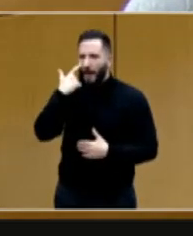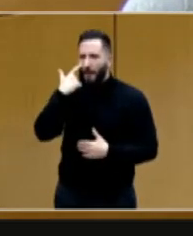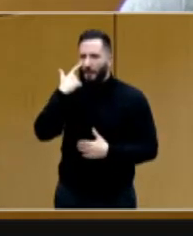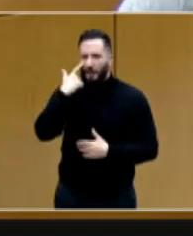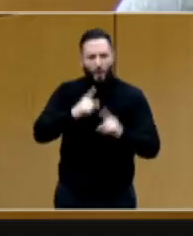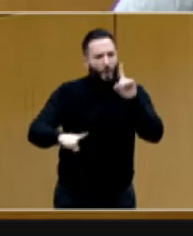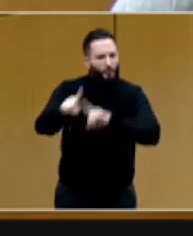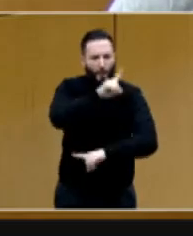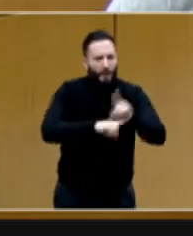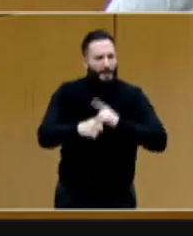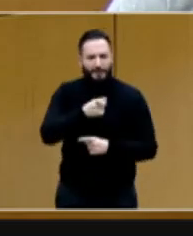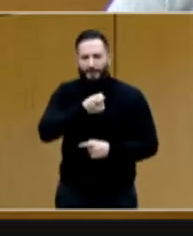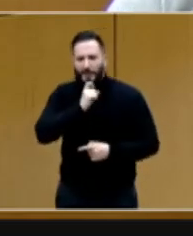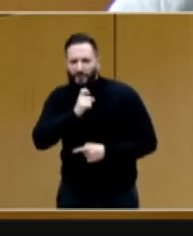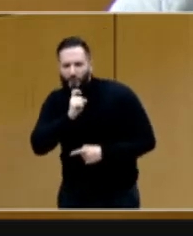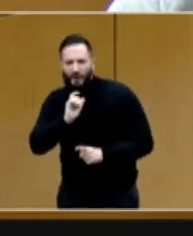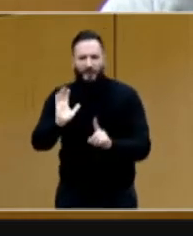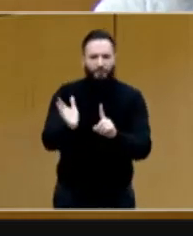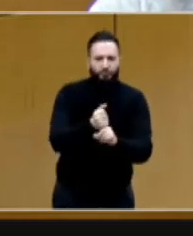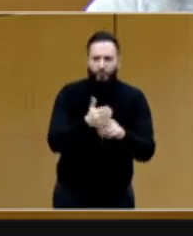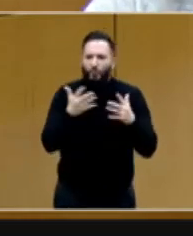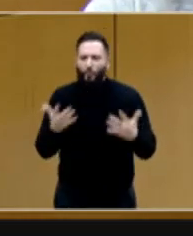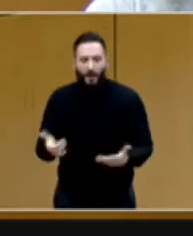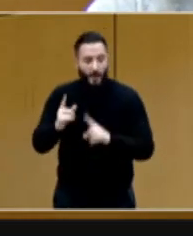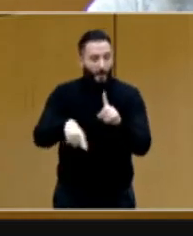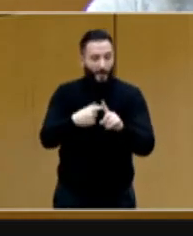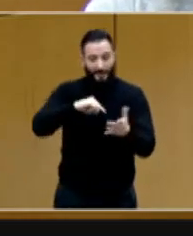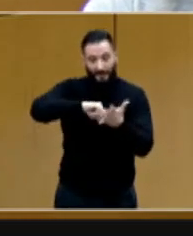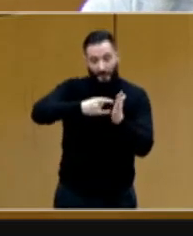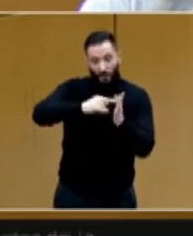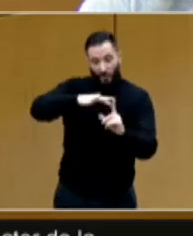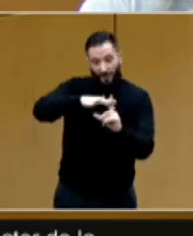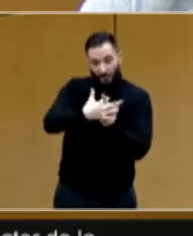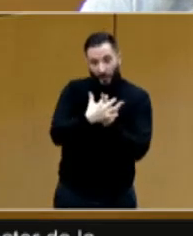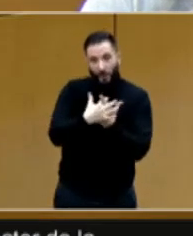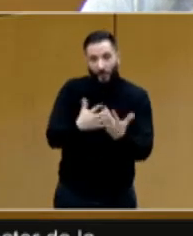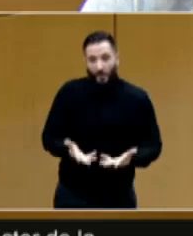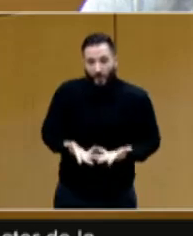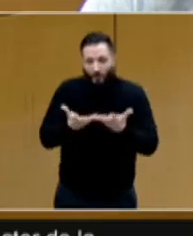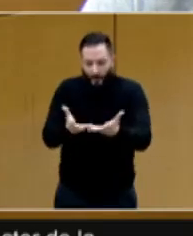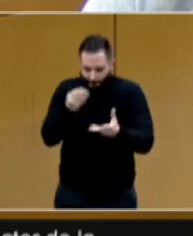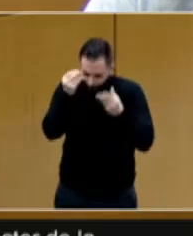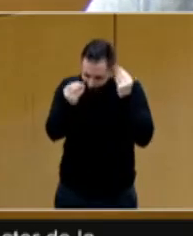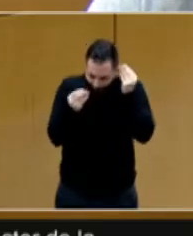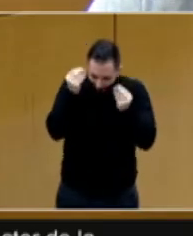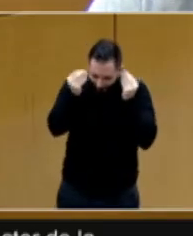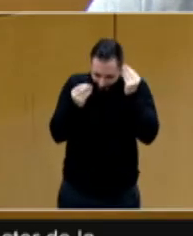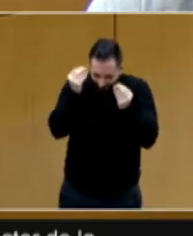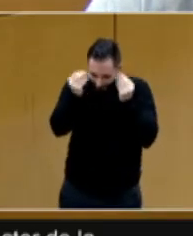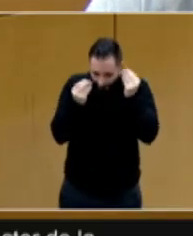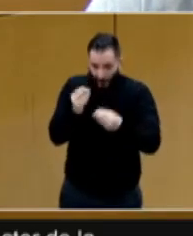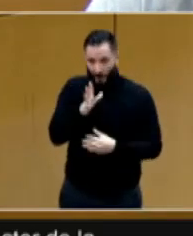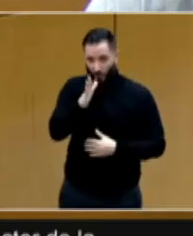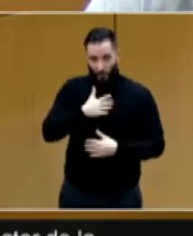han encontrado y Cuántos casos pues o sea han podido recapacitar porque yo